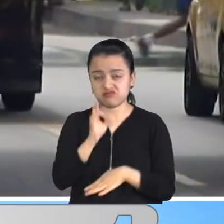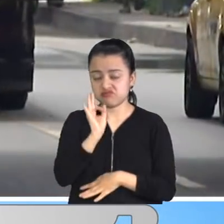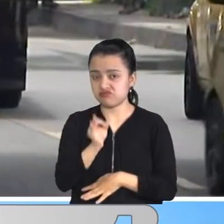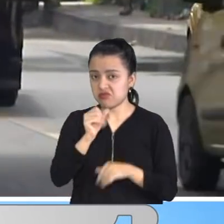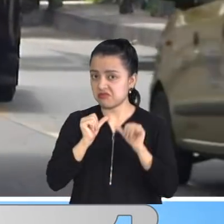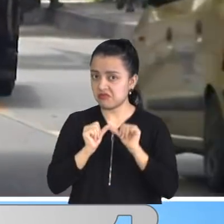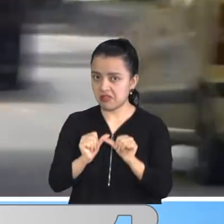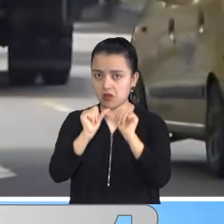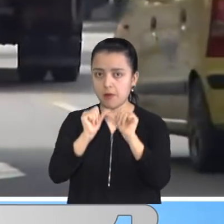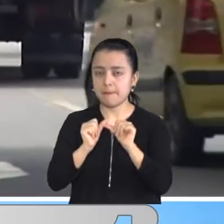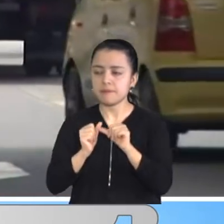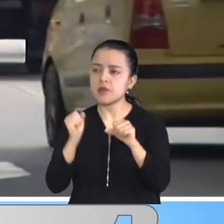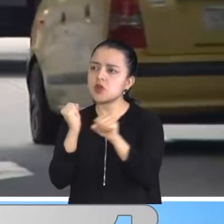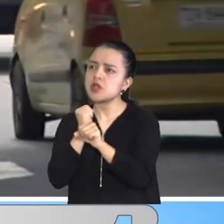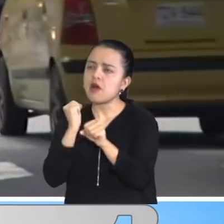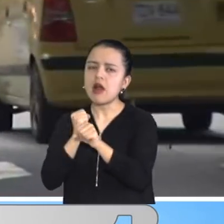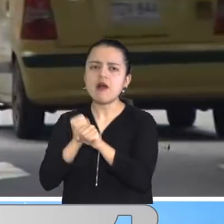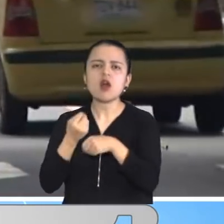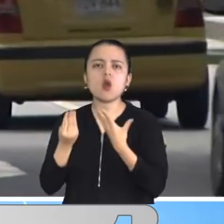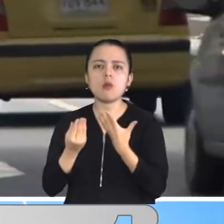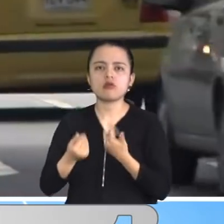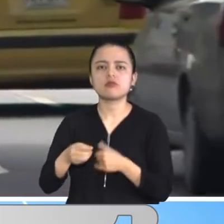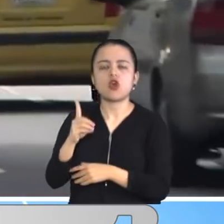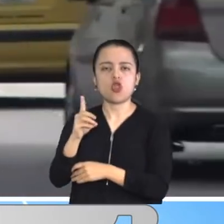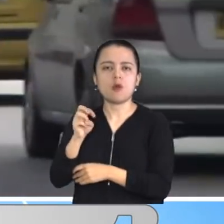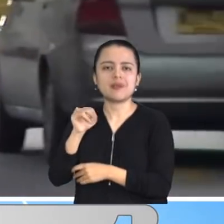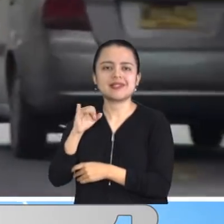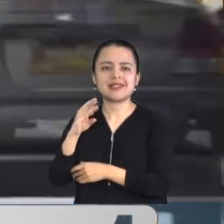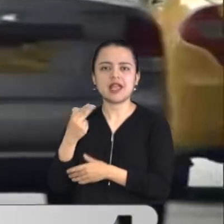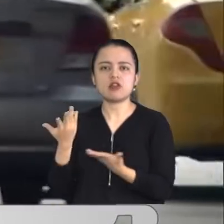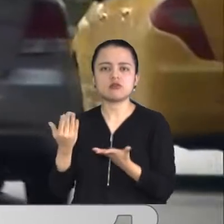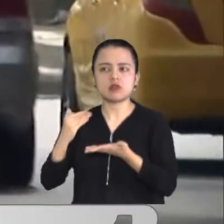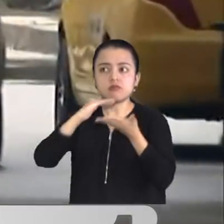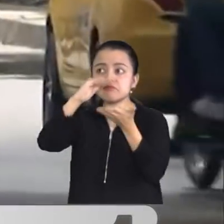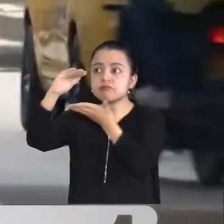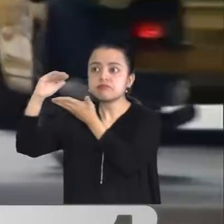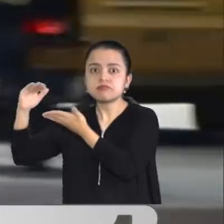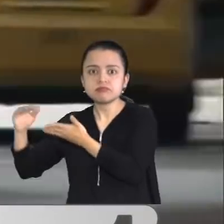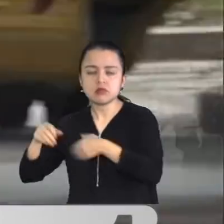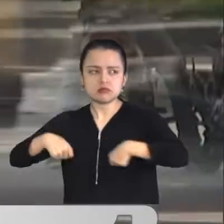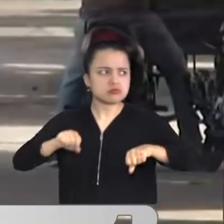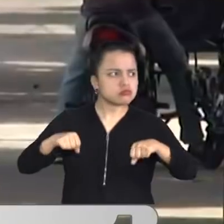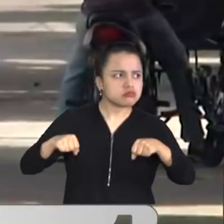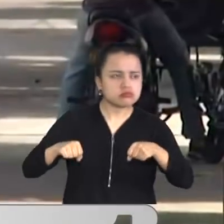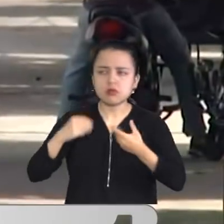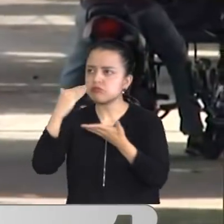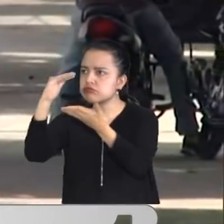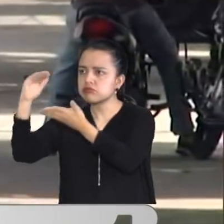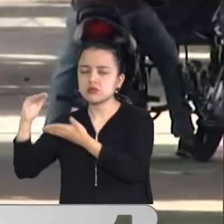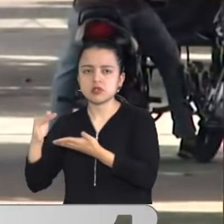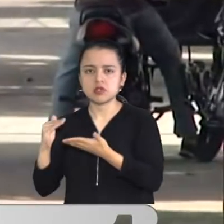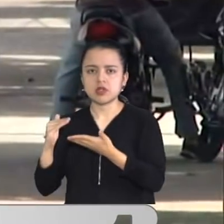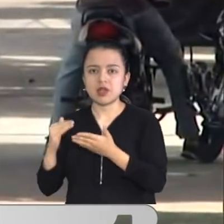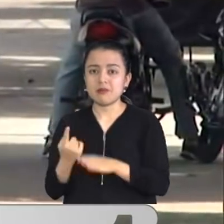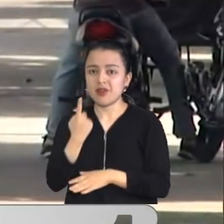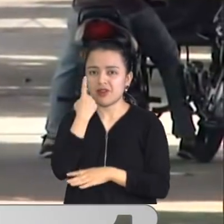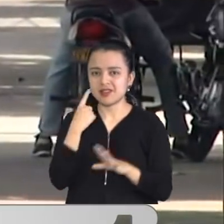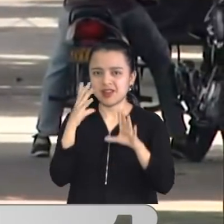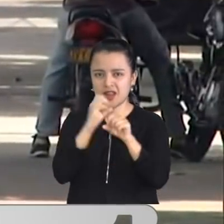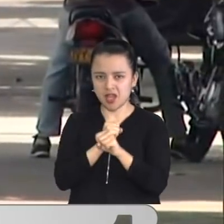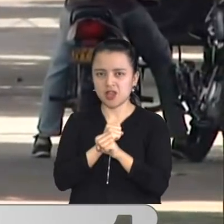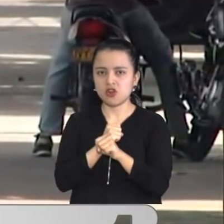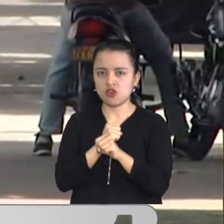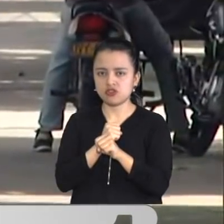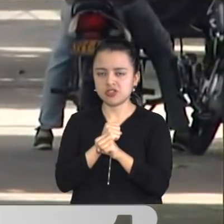barrio La Victoria, fue interceptado por delincuentes que lo despojaron de su motocicleta, no sin antes dispararle en